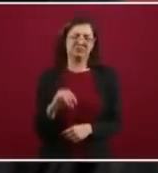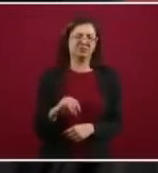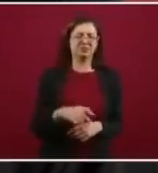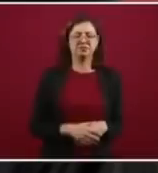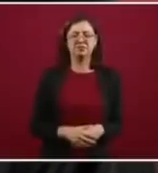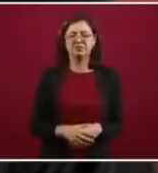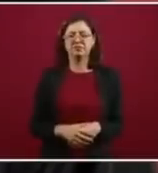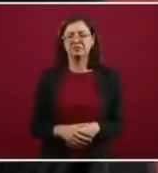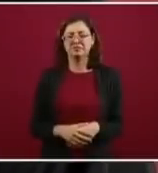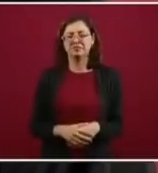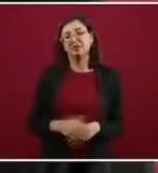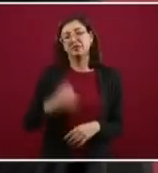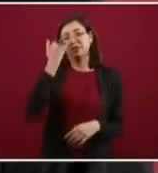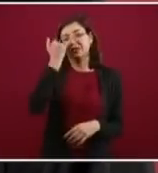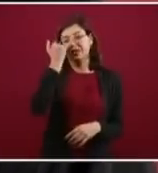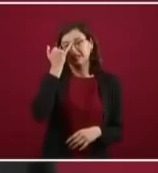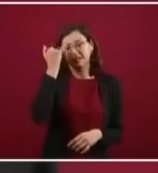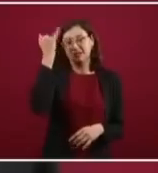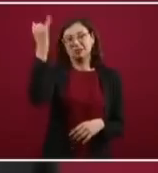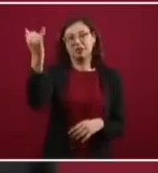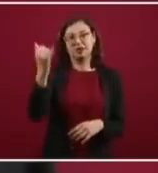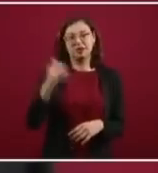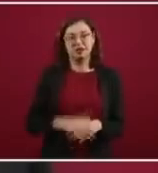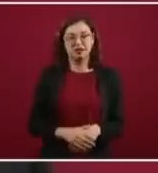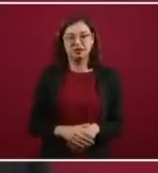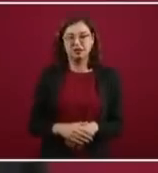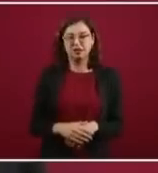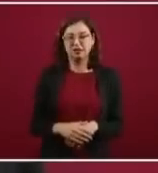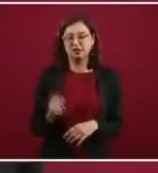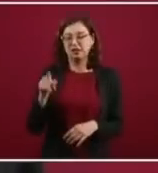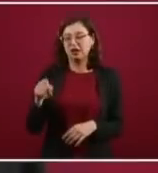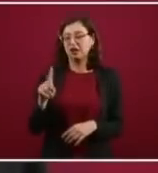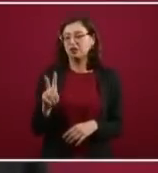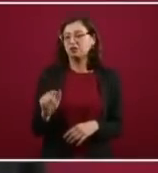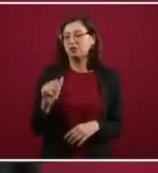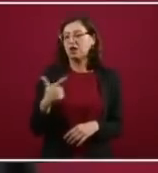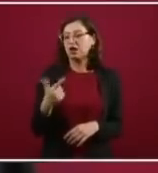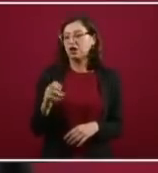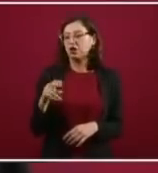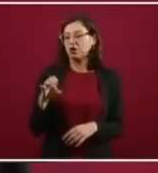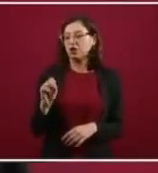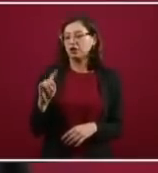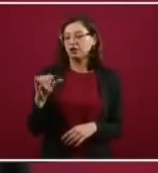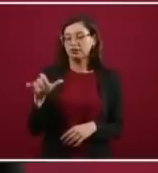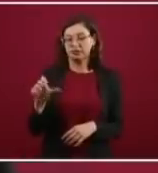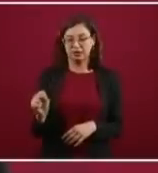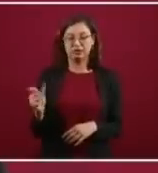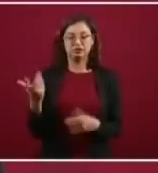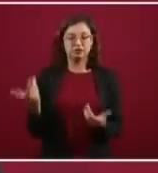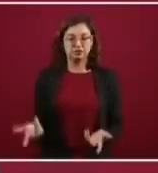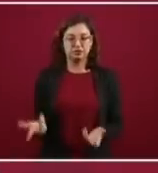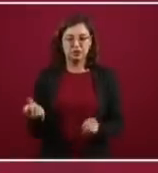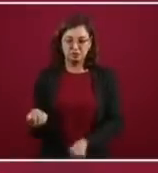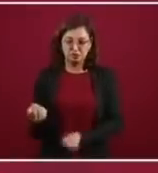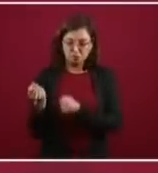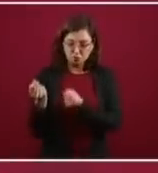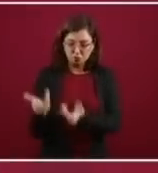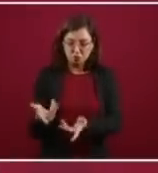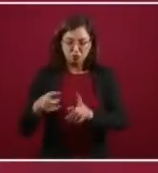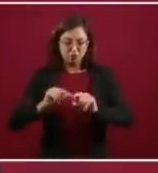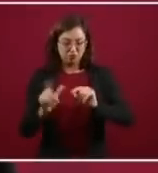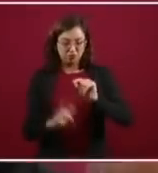los magonistas, el movimiento anarquista nacional que aportó tanto para la transformación de